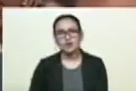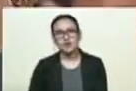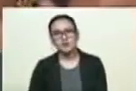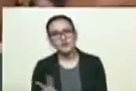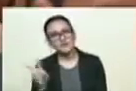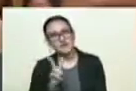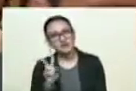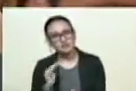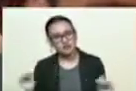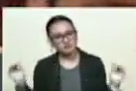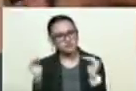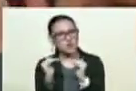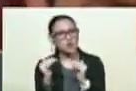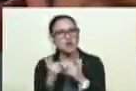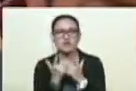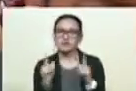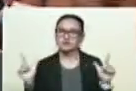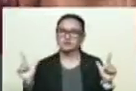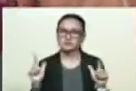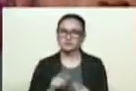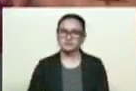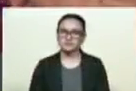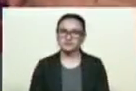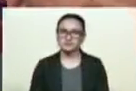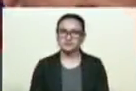país soberano, libre.